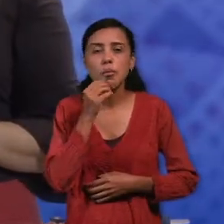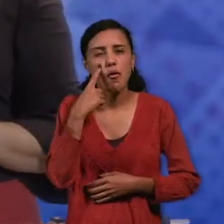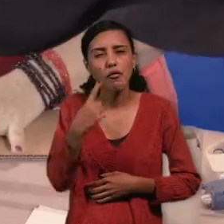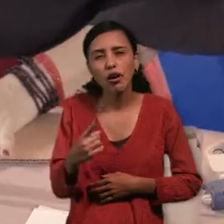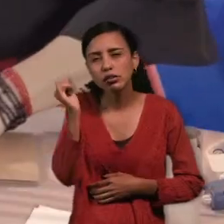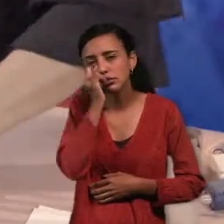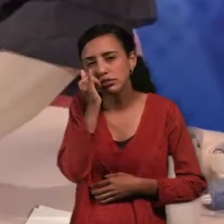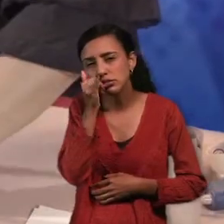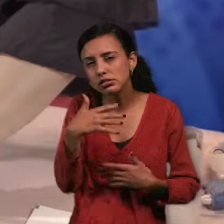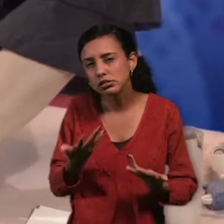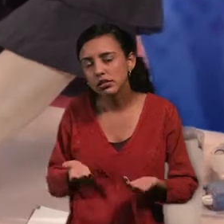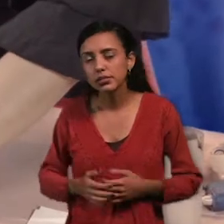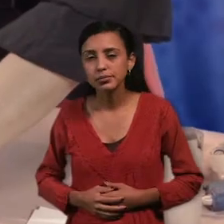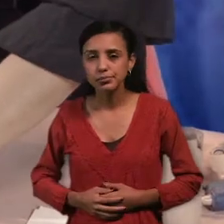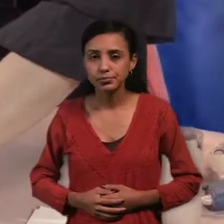estamos filmando.